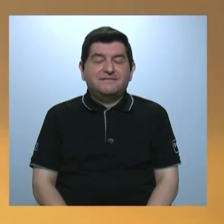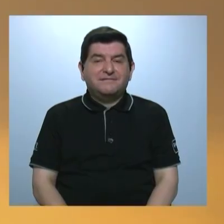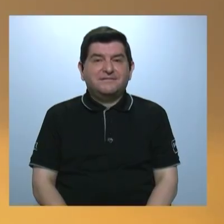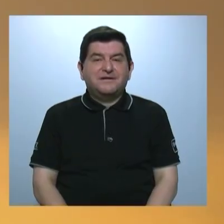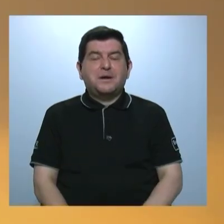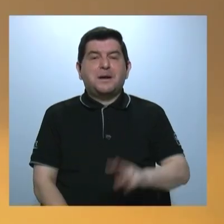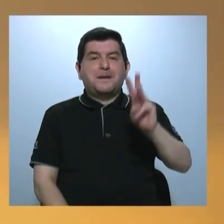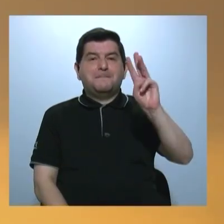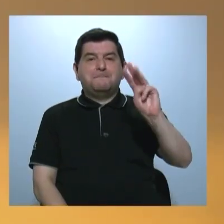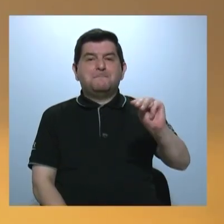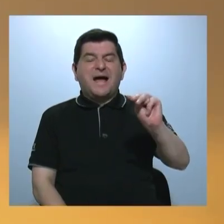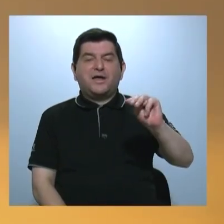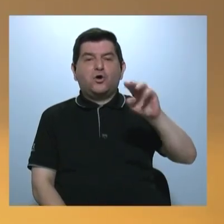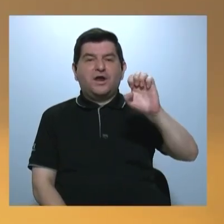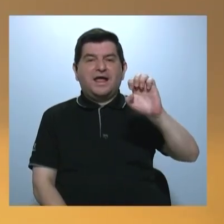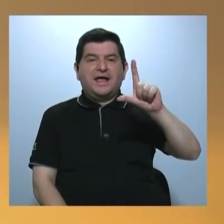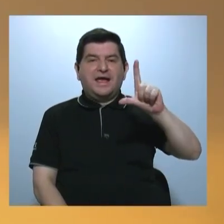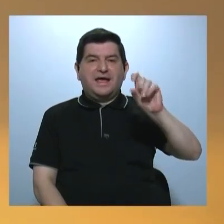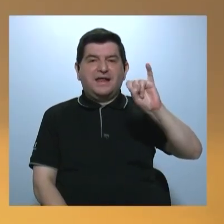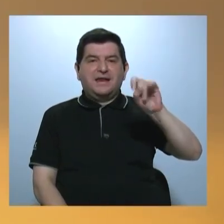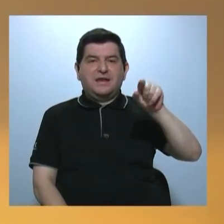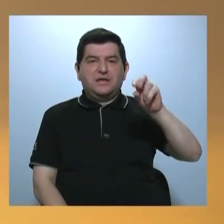don Michael Elizondo,